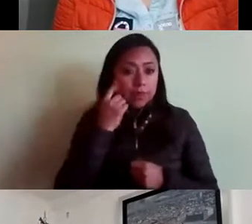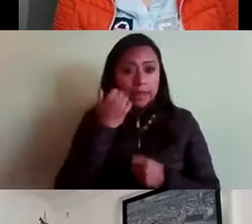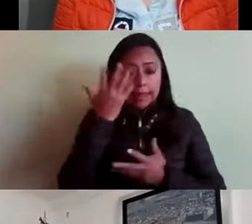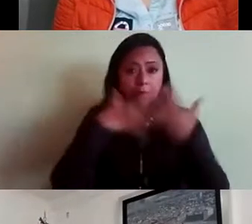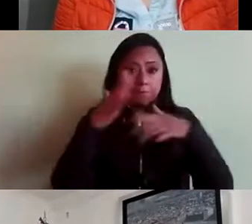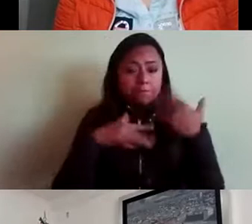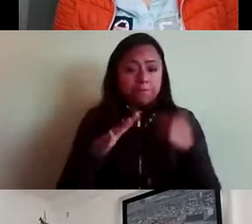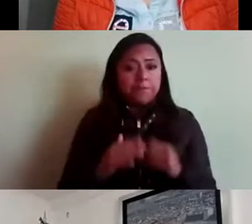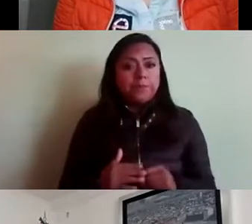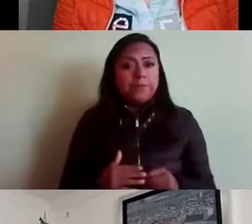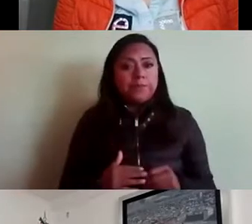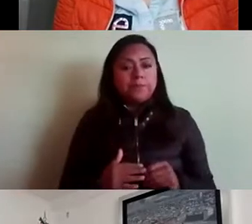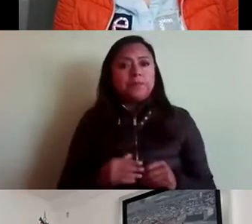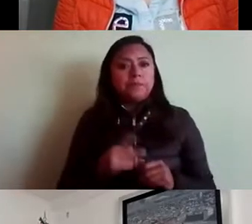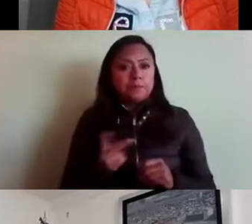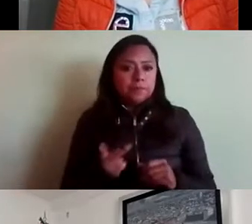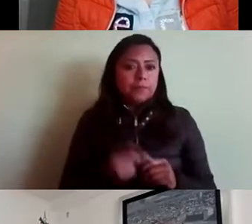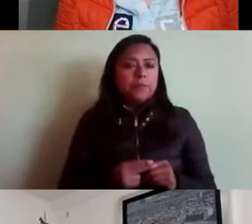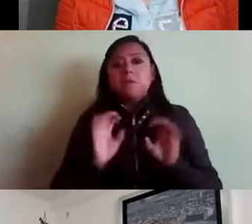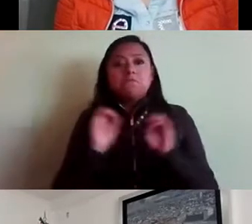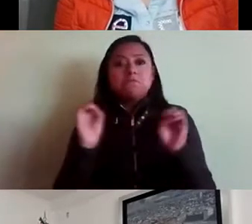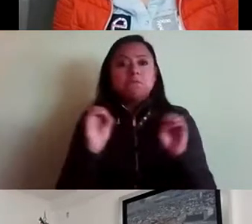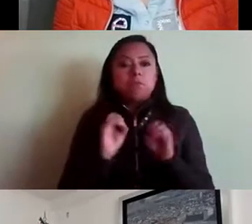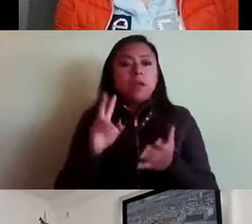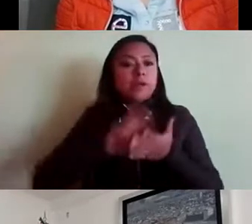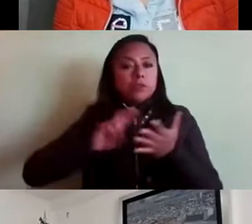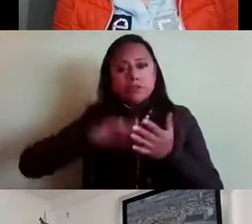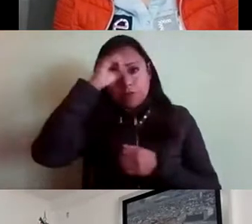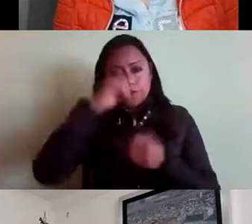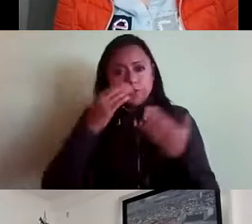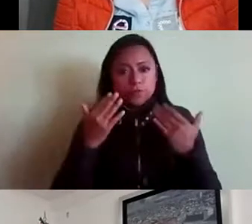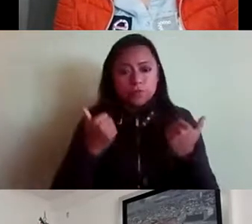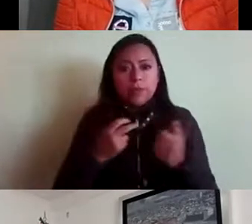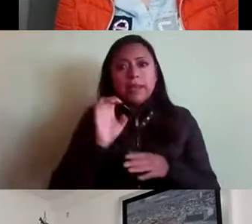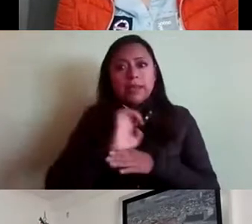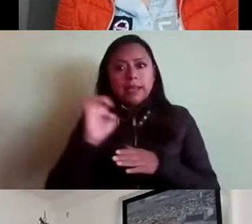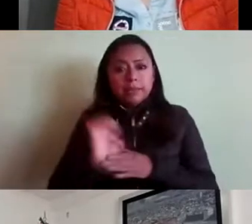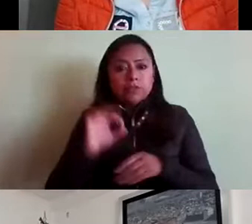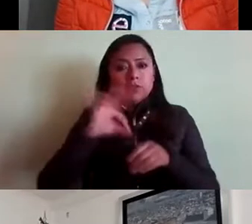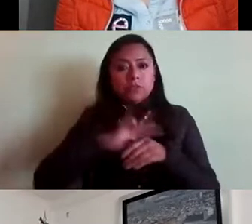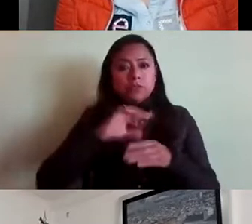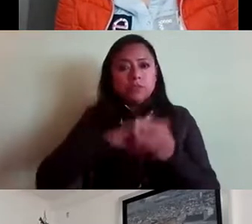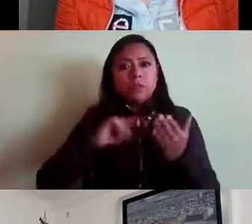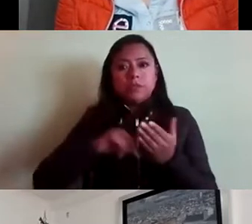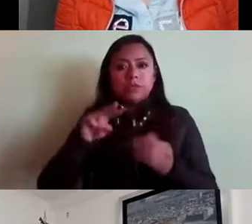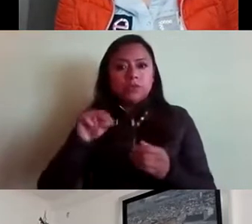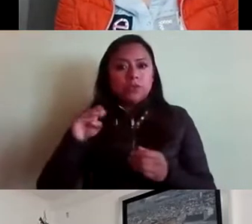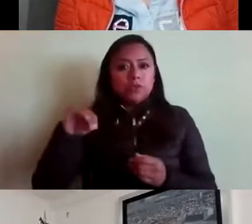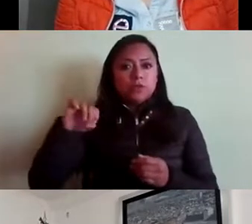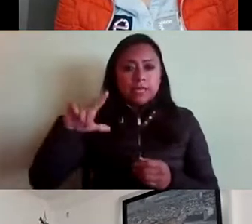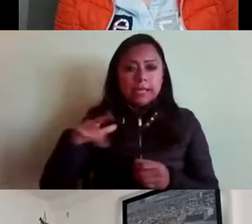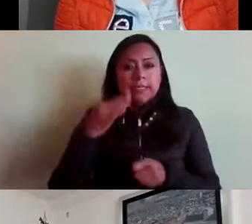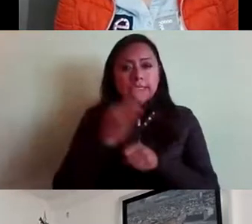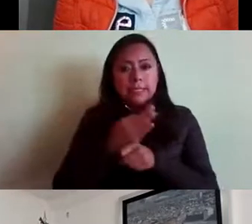la palabra? No habiendo ninguna corrección o observación, se procede a consultar en votación nominal si es de aprobarse la